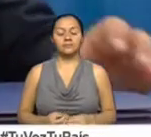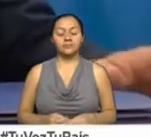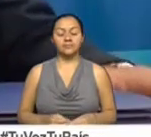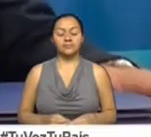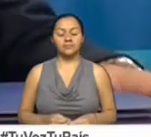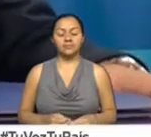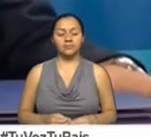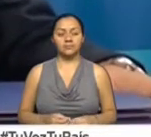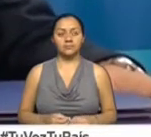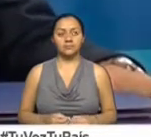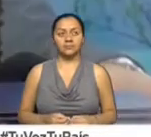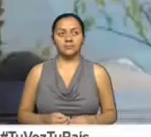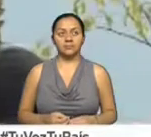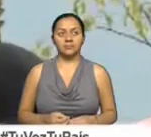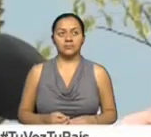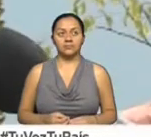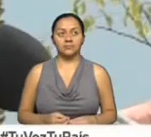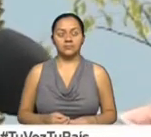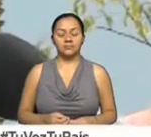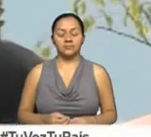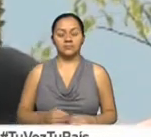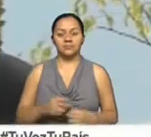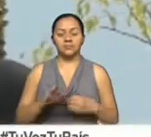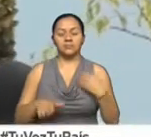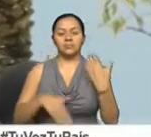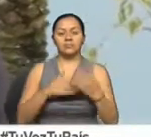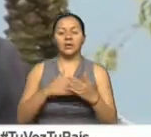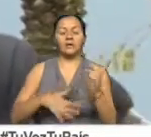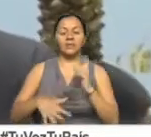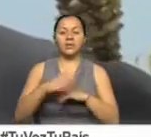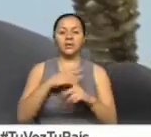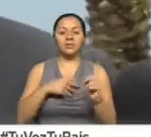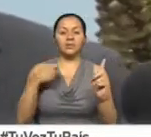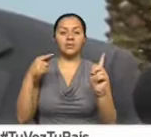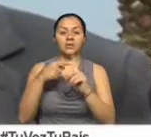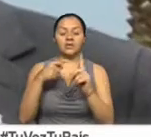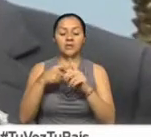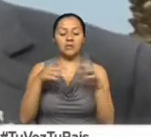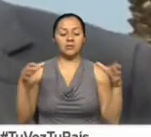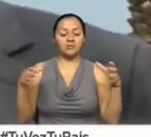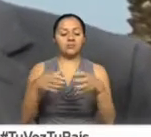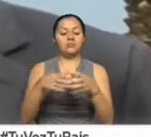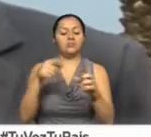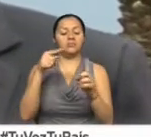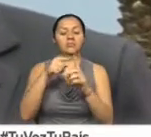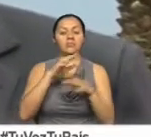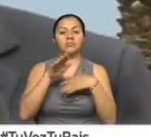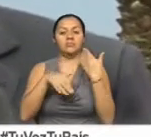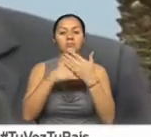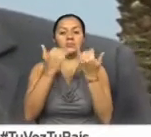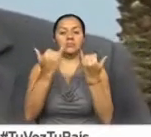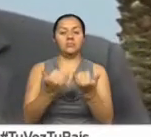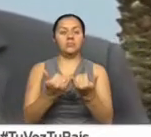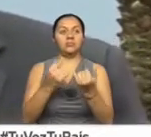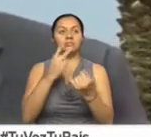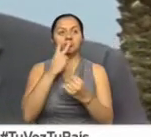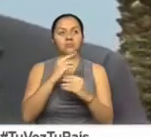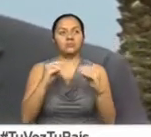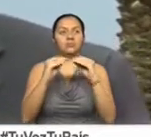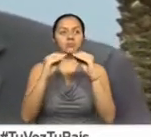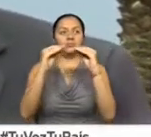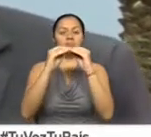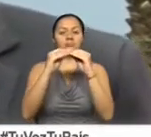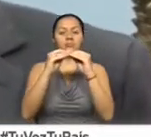control tributario en el país. Bueno, nosotros en el ámbito tributario hemos venido controlando a la empresa Odebrecht por años. En este proceso de la